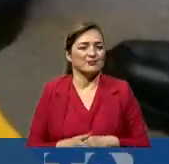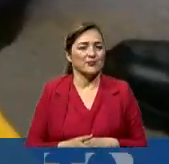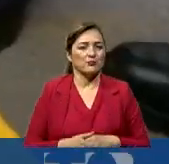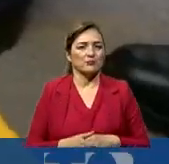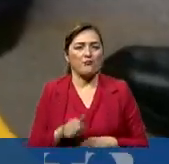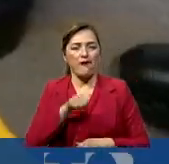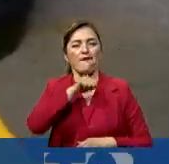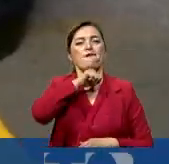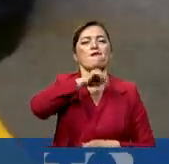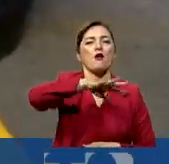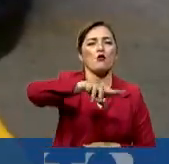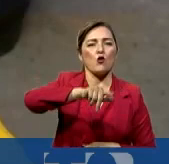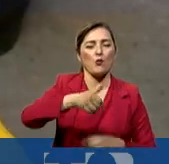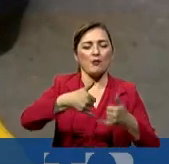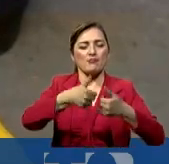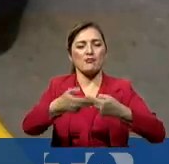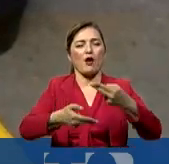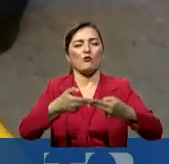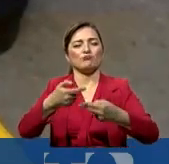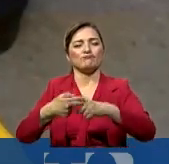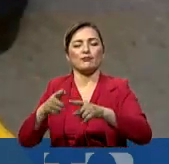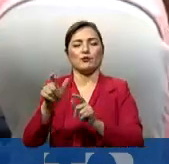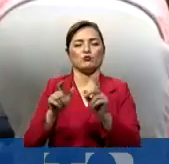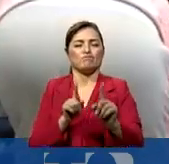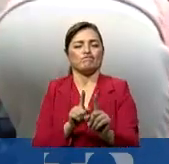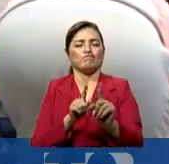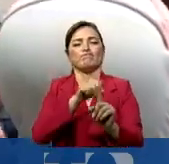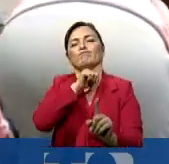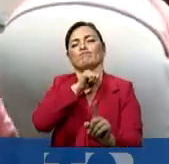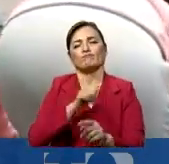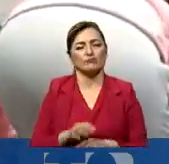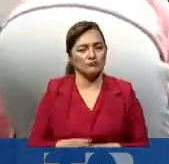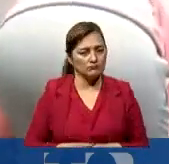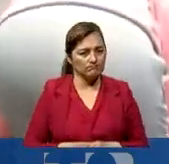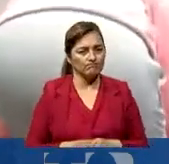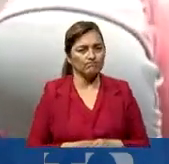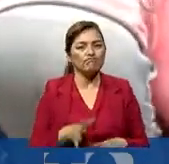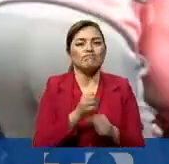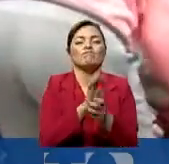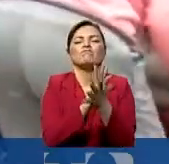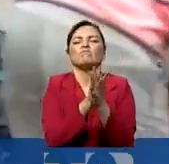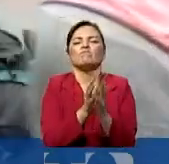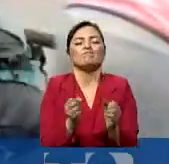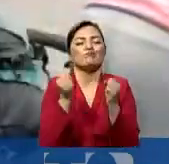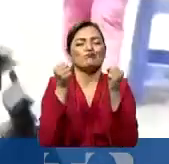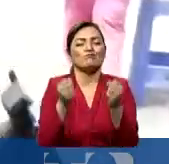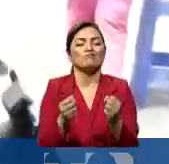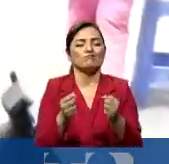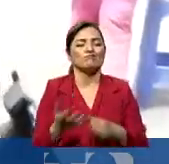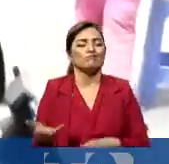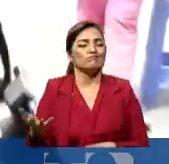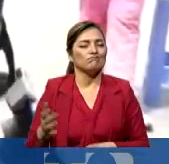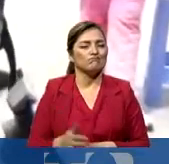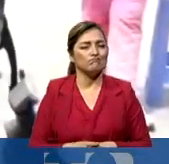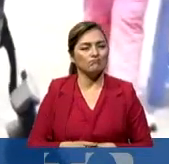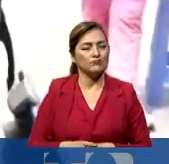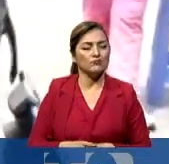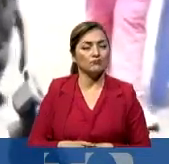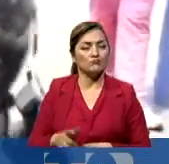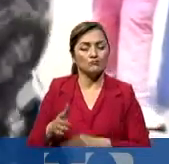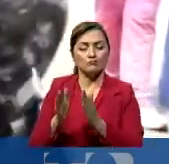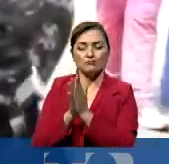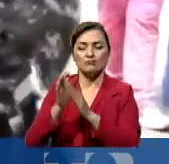robos y asaltos en locales comerciales y a transeúntes, aumentando la percepción de inseguridad en la población. Por ello, el pedido a la